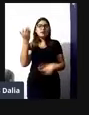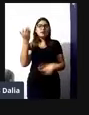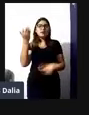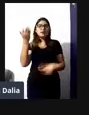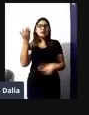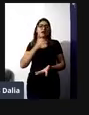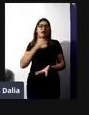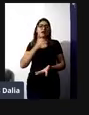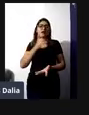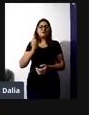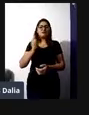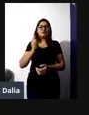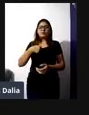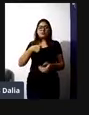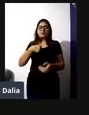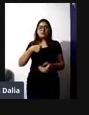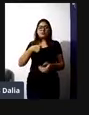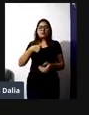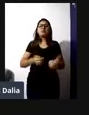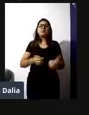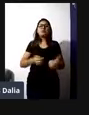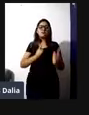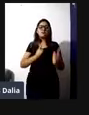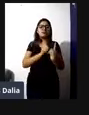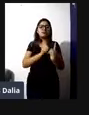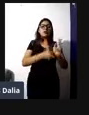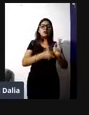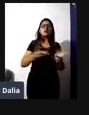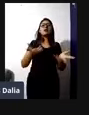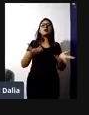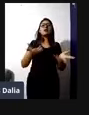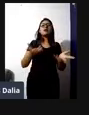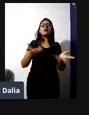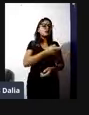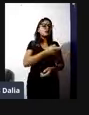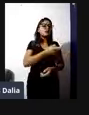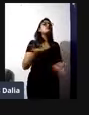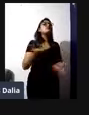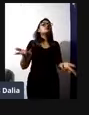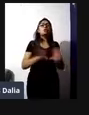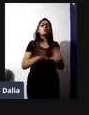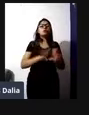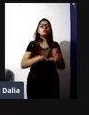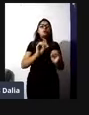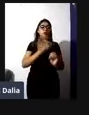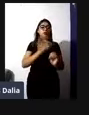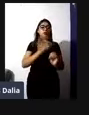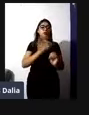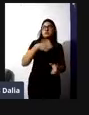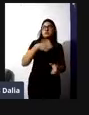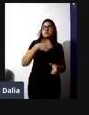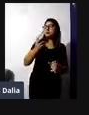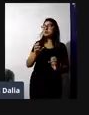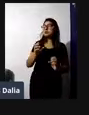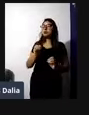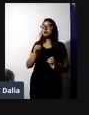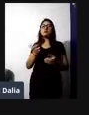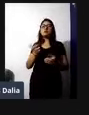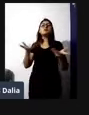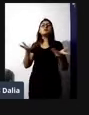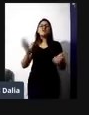qué decir, porque no sabemos cómo va a reaccionar o porque sencillamente no me siento cómodo porque me genera